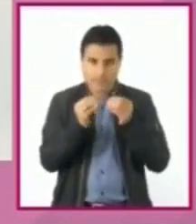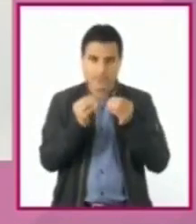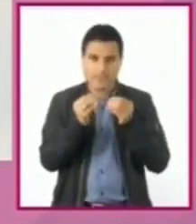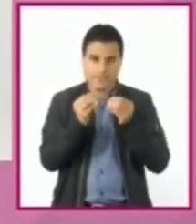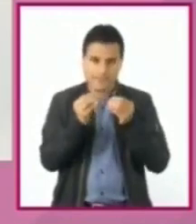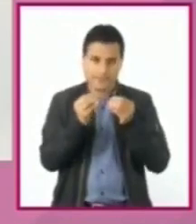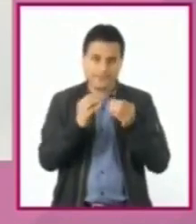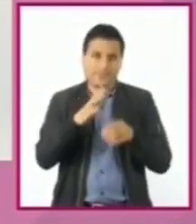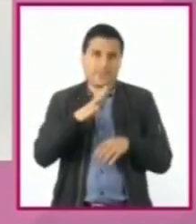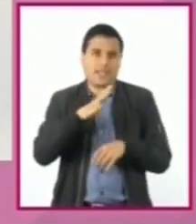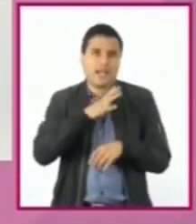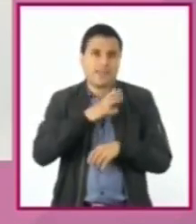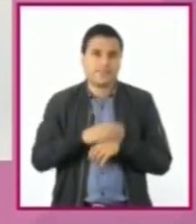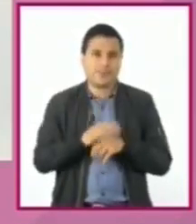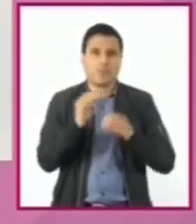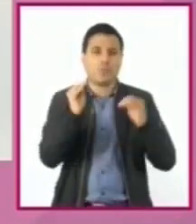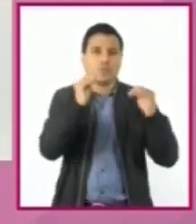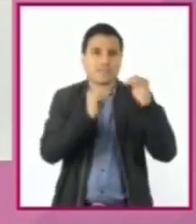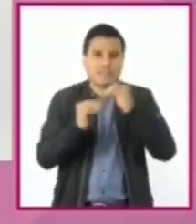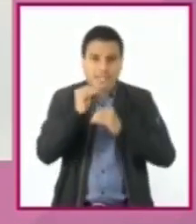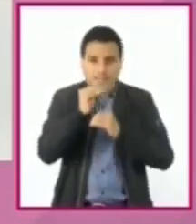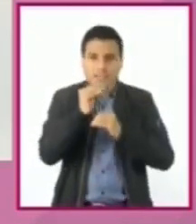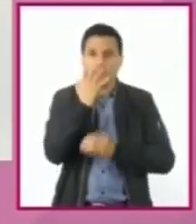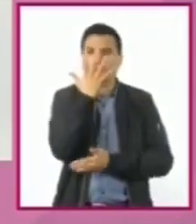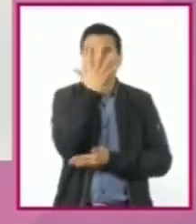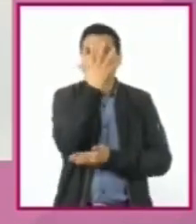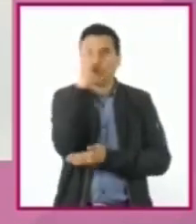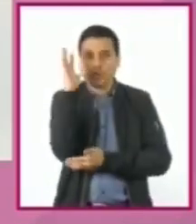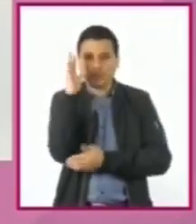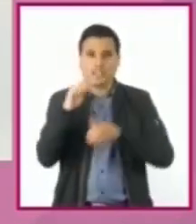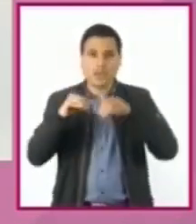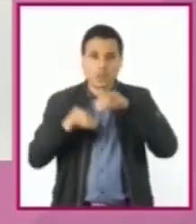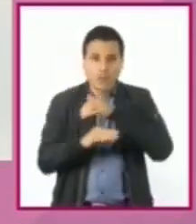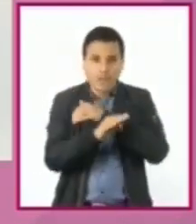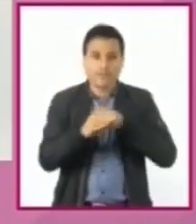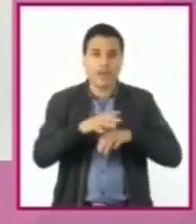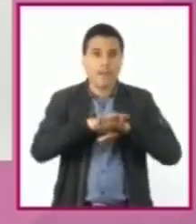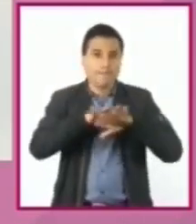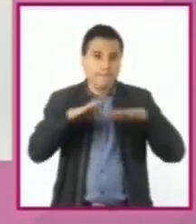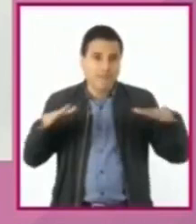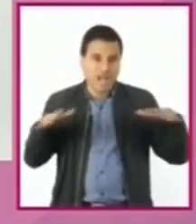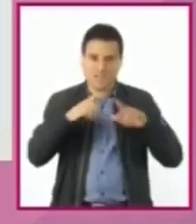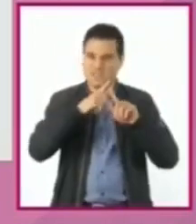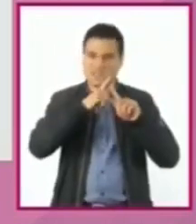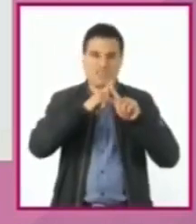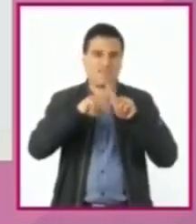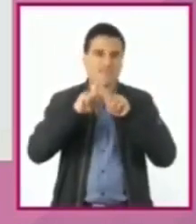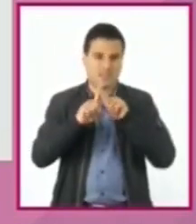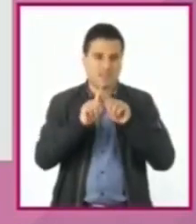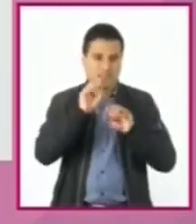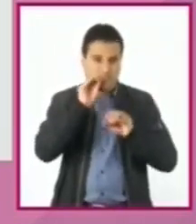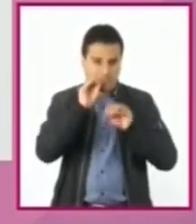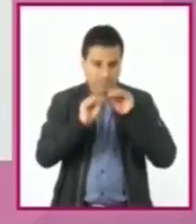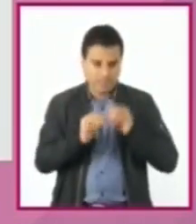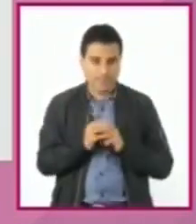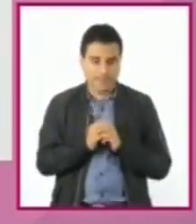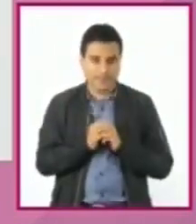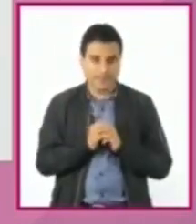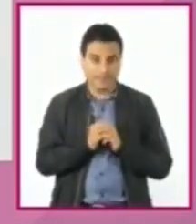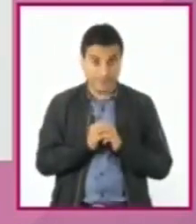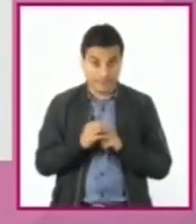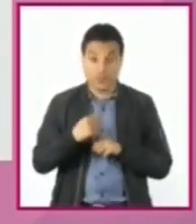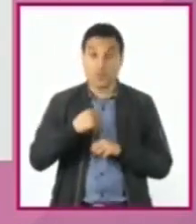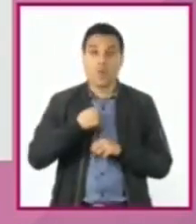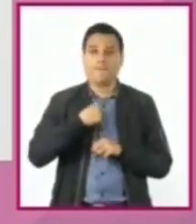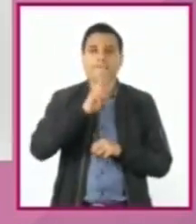naturales conocidos como montañas, bosques, cuevas, mares, entre otros. Para tener una mejor